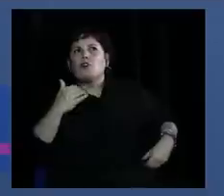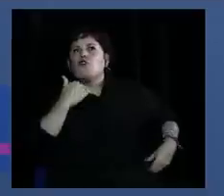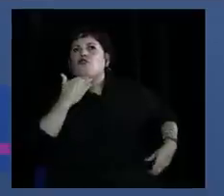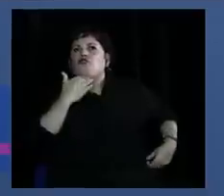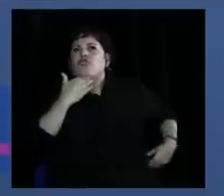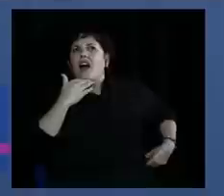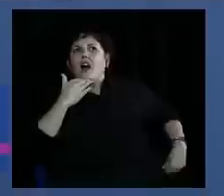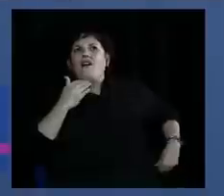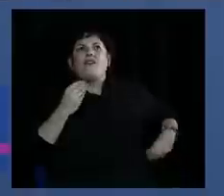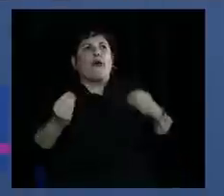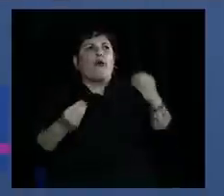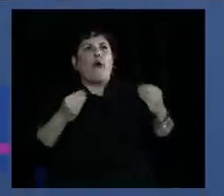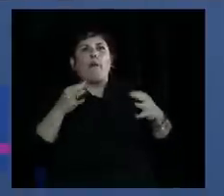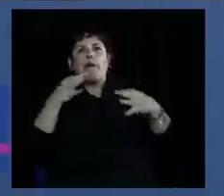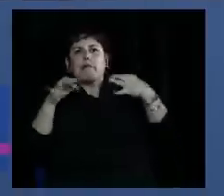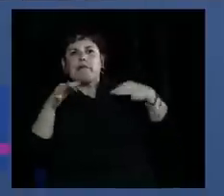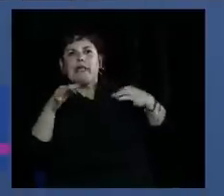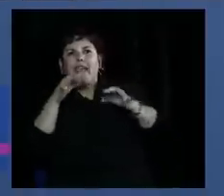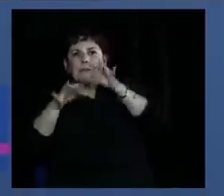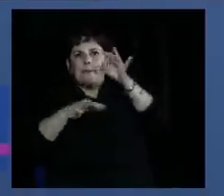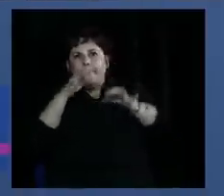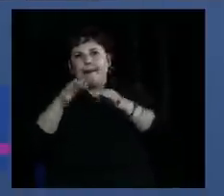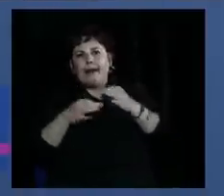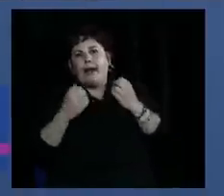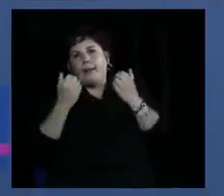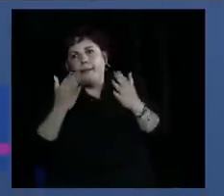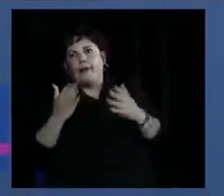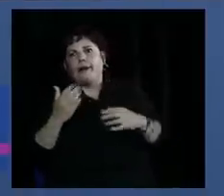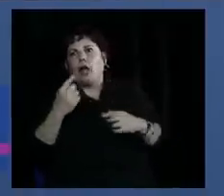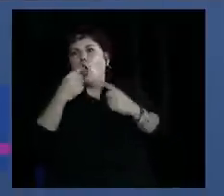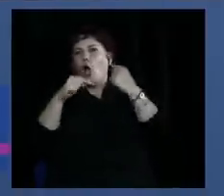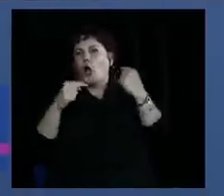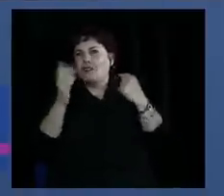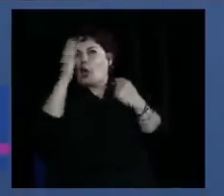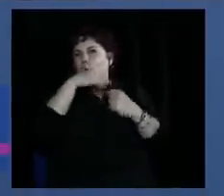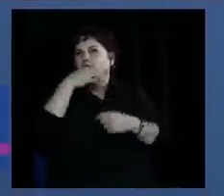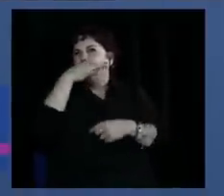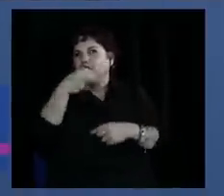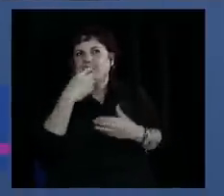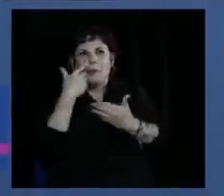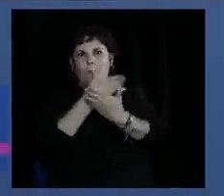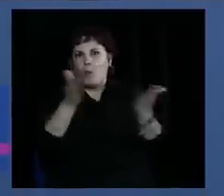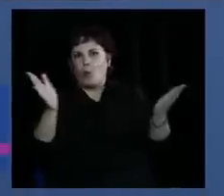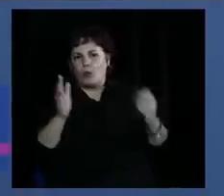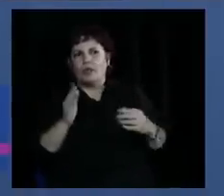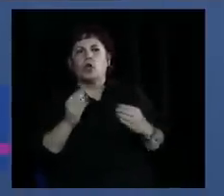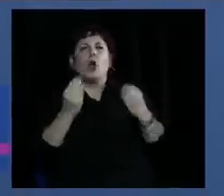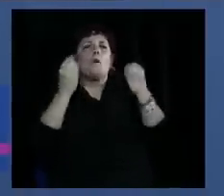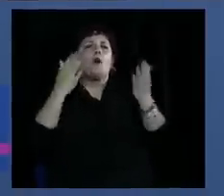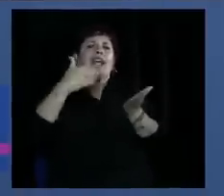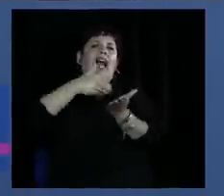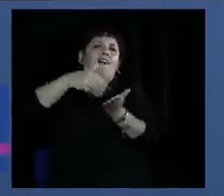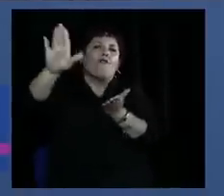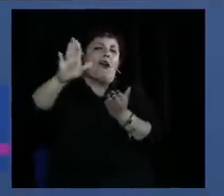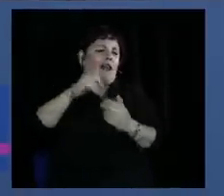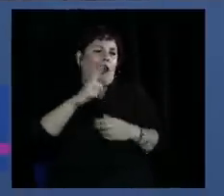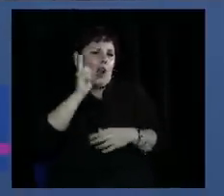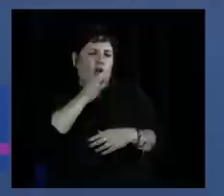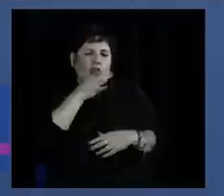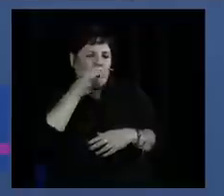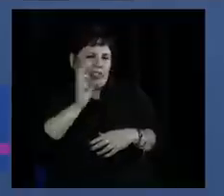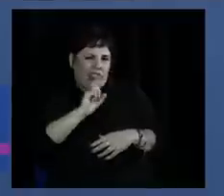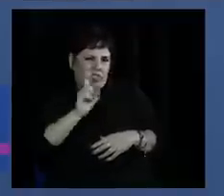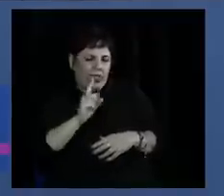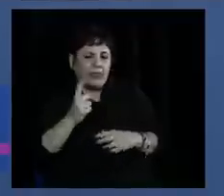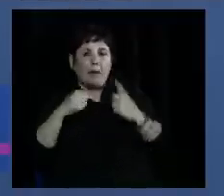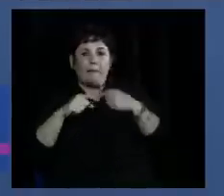sabía muy bien cómo justificarlo, porque obviamente había motivos que no iba a ser públicos, quizás los verdaderos motivos no los iba a ser públicos, pero